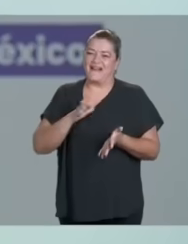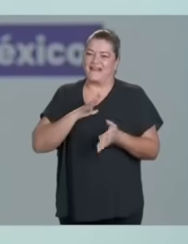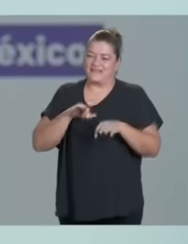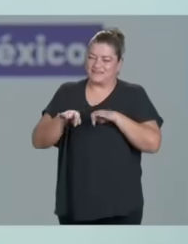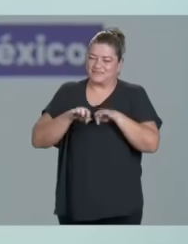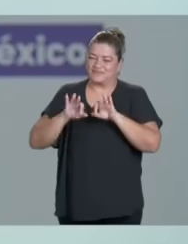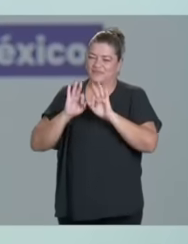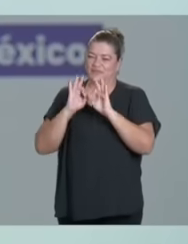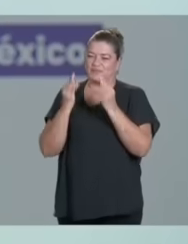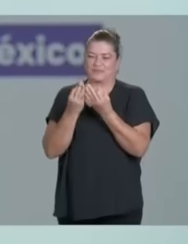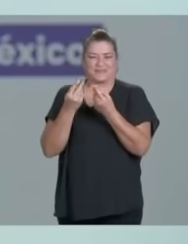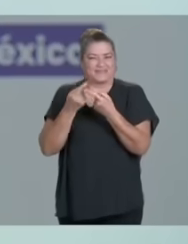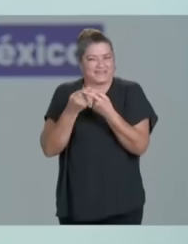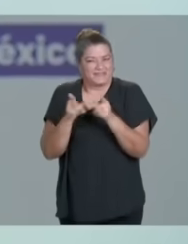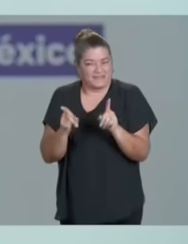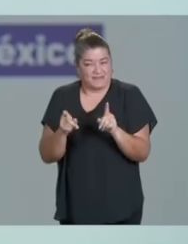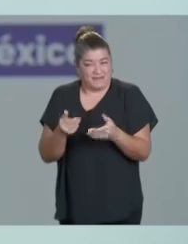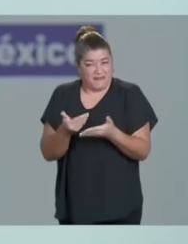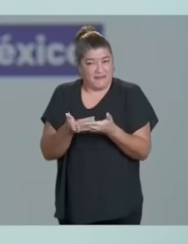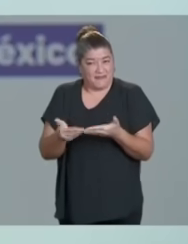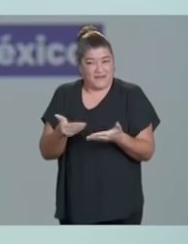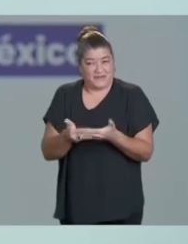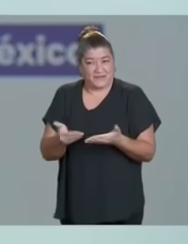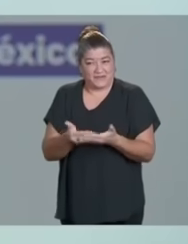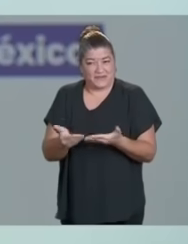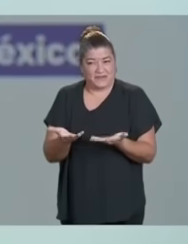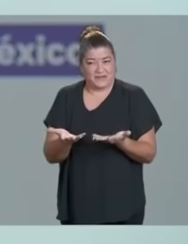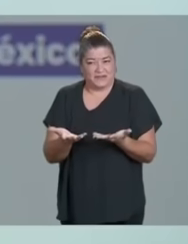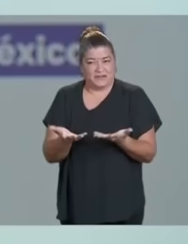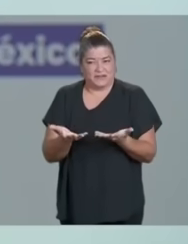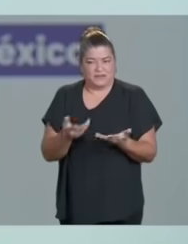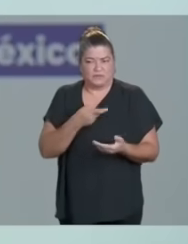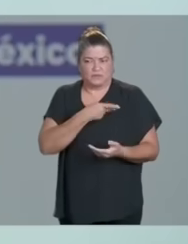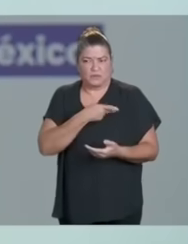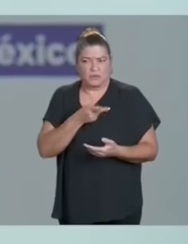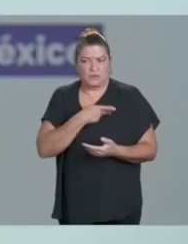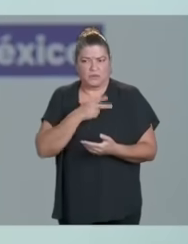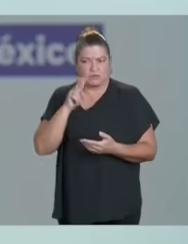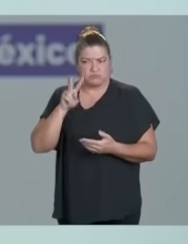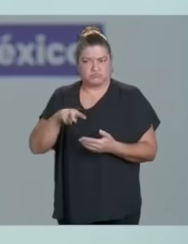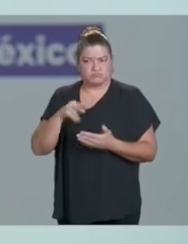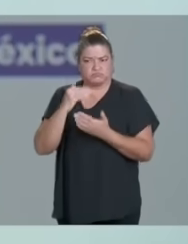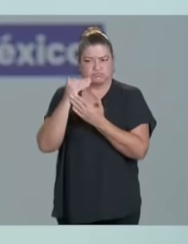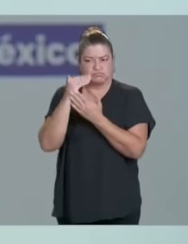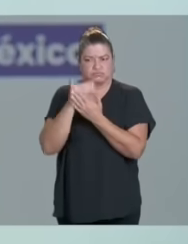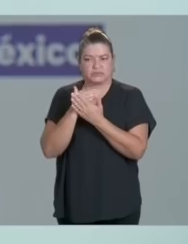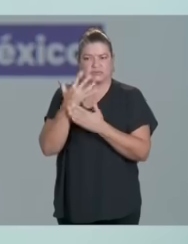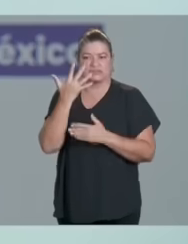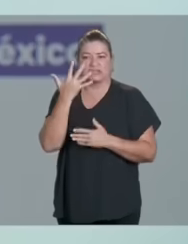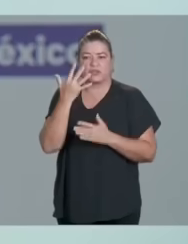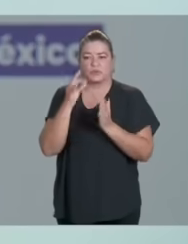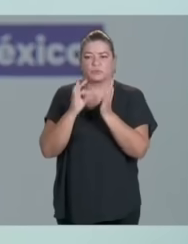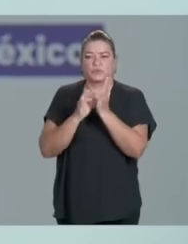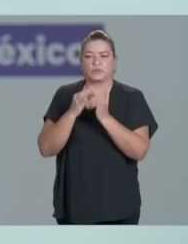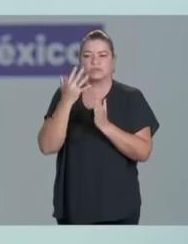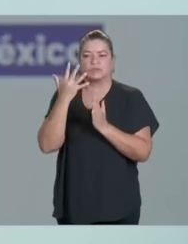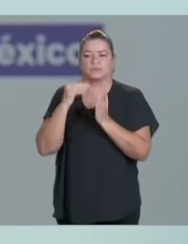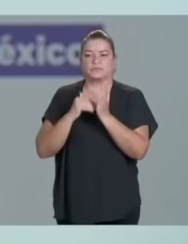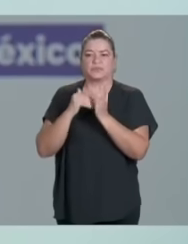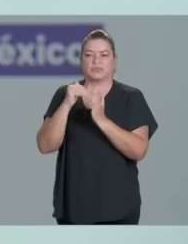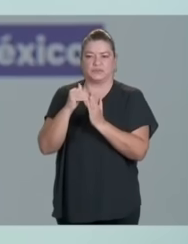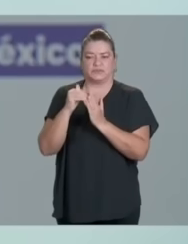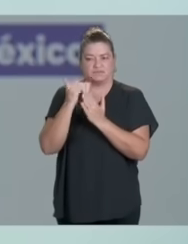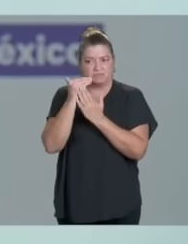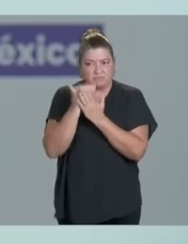una disminución muy importante de la pobreza, 5.1 millones de mexicanos. Por primera vez en la